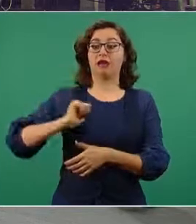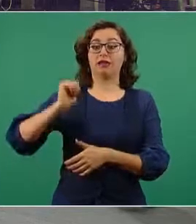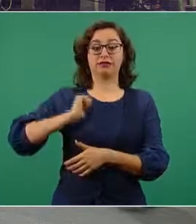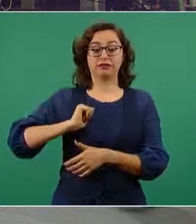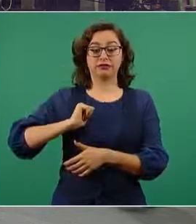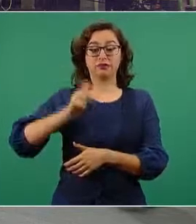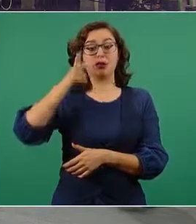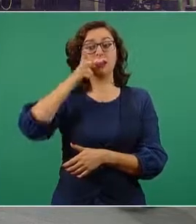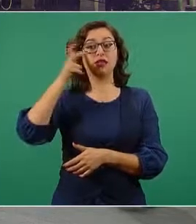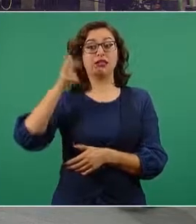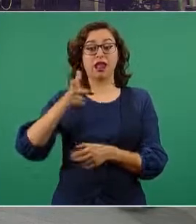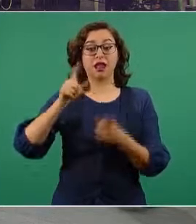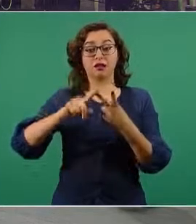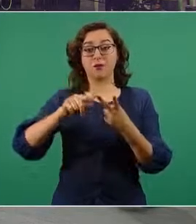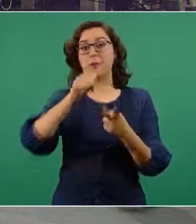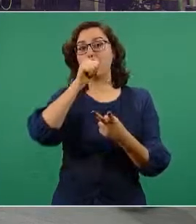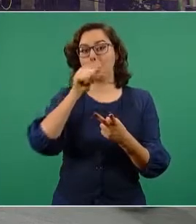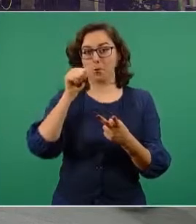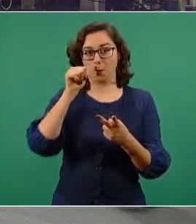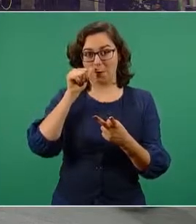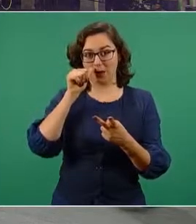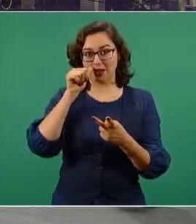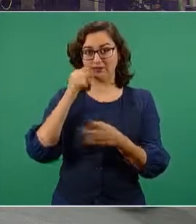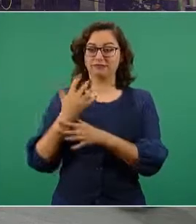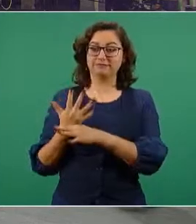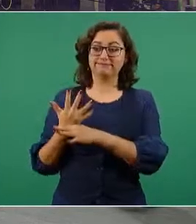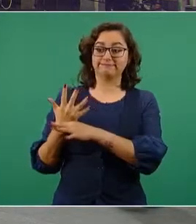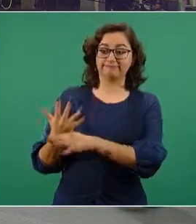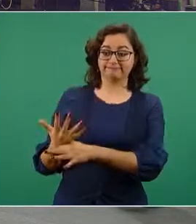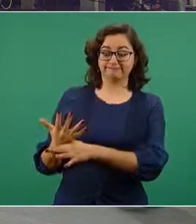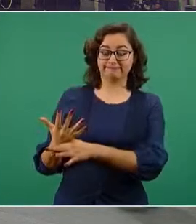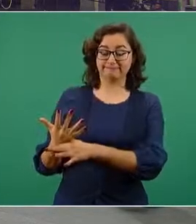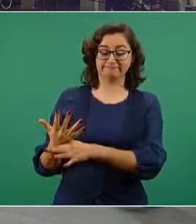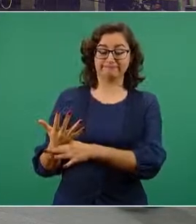repetía Juárez. Decía Hidalgo, el que